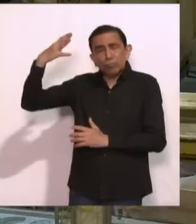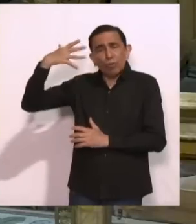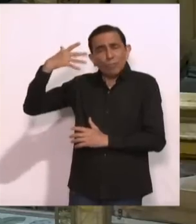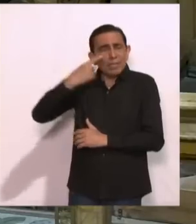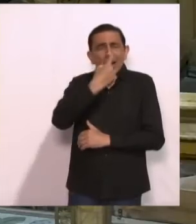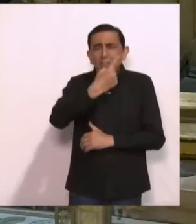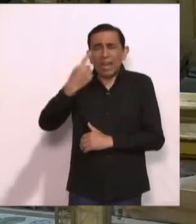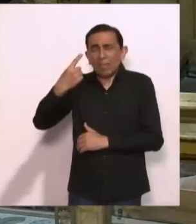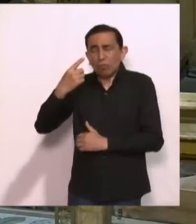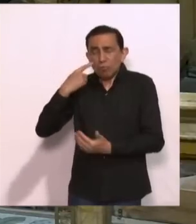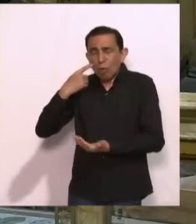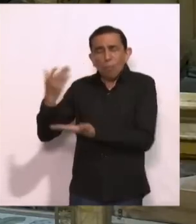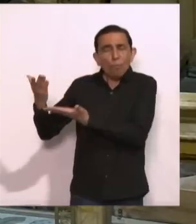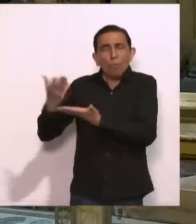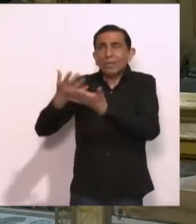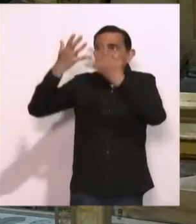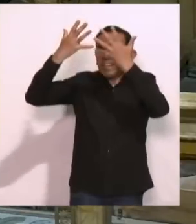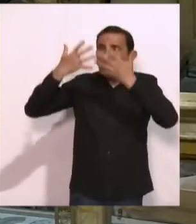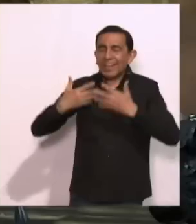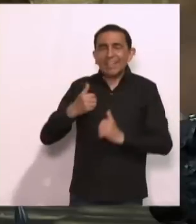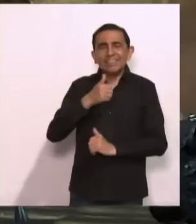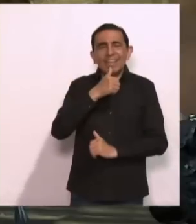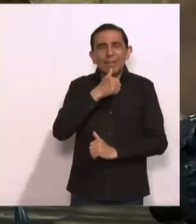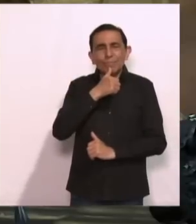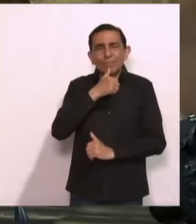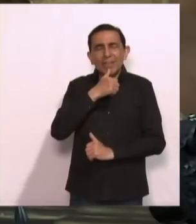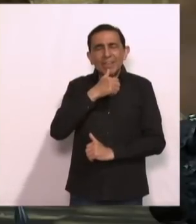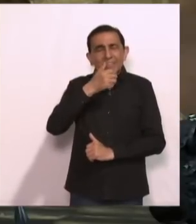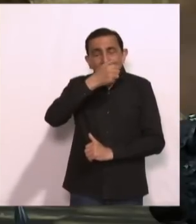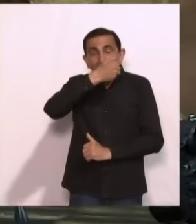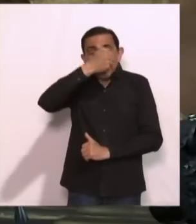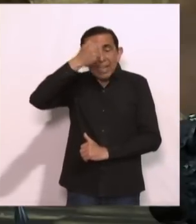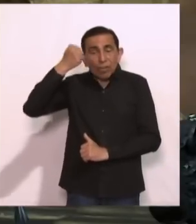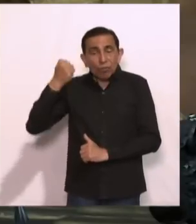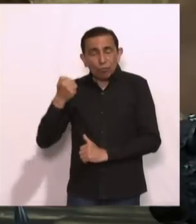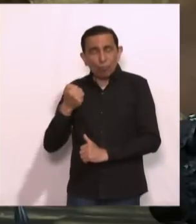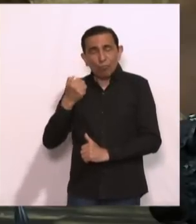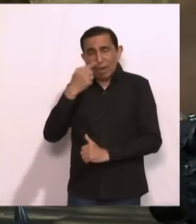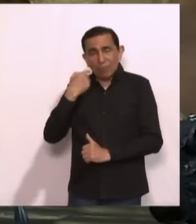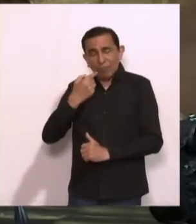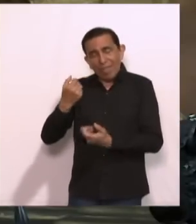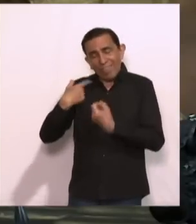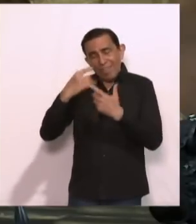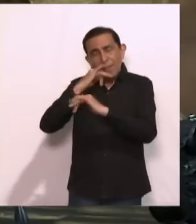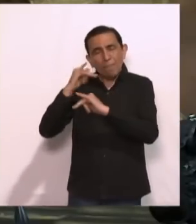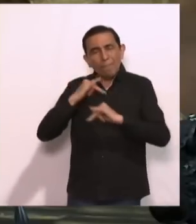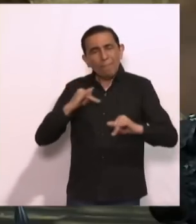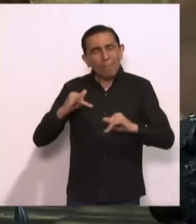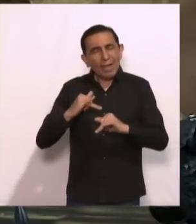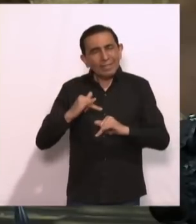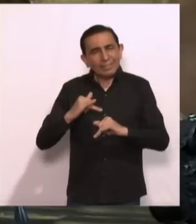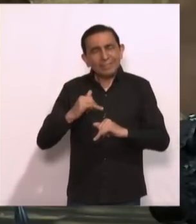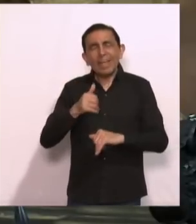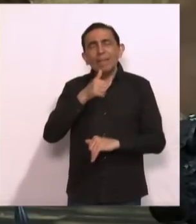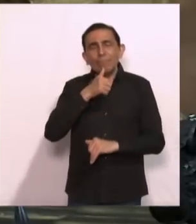sobre ustedes y les muestre su gracia. Les descubra su rostro y les conceda la paz. Y que